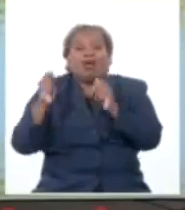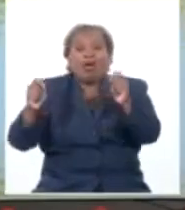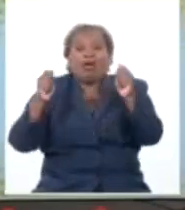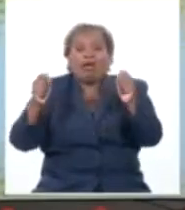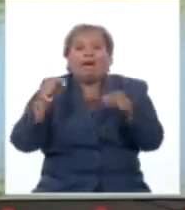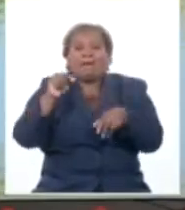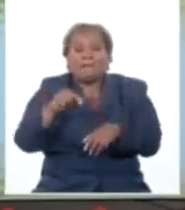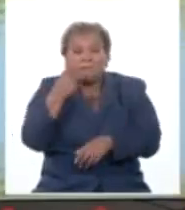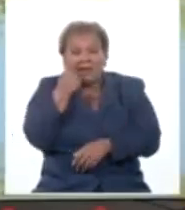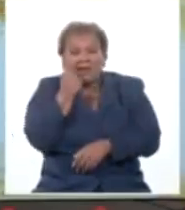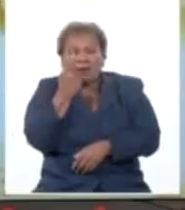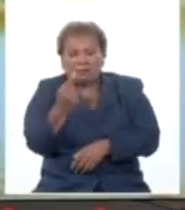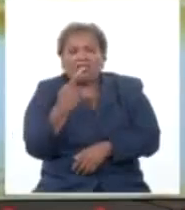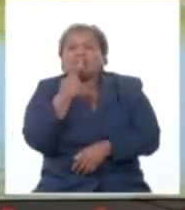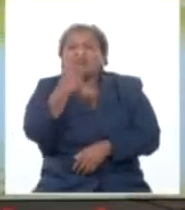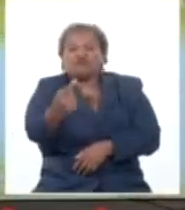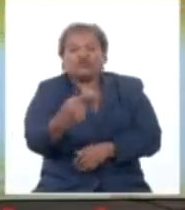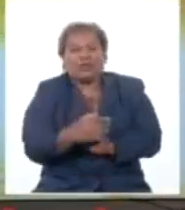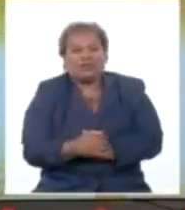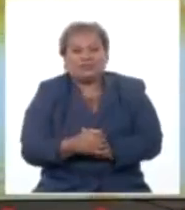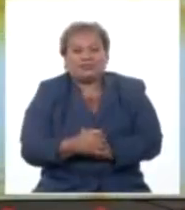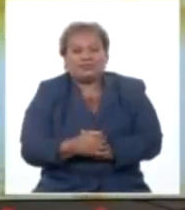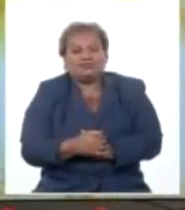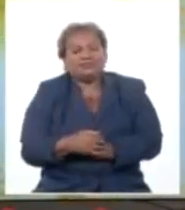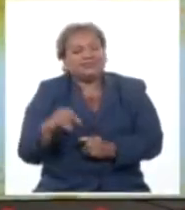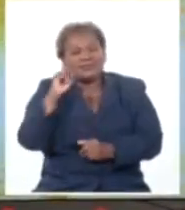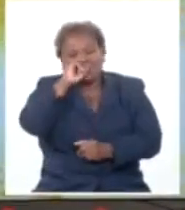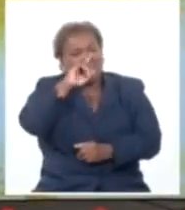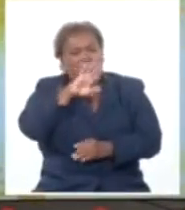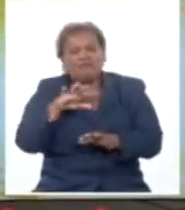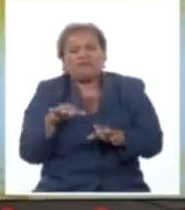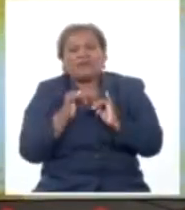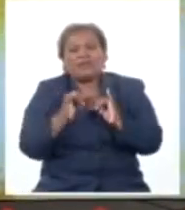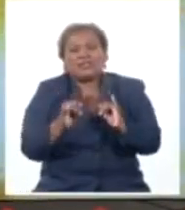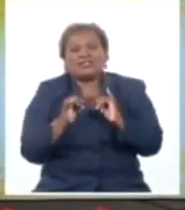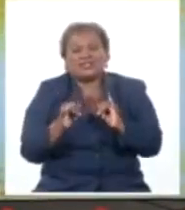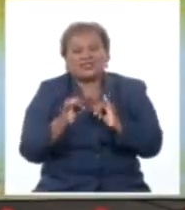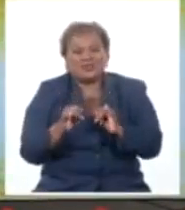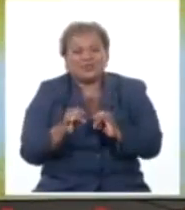visibilizar sus denuncias. Así va el mundo hasta esta hora. Continúa informándose al mediodía.